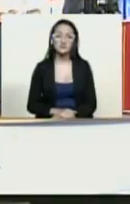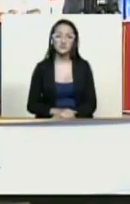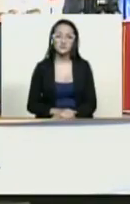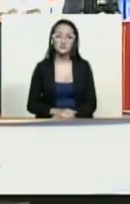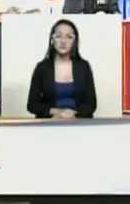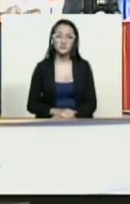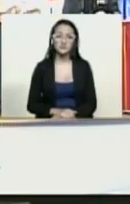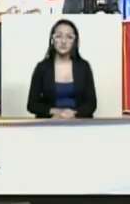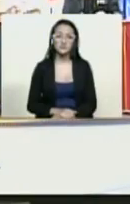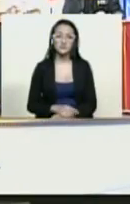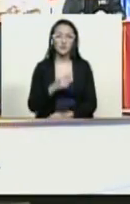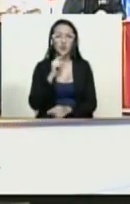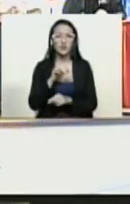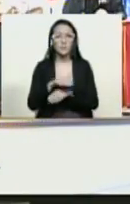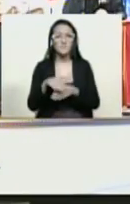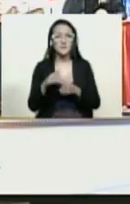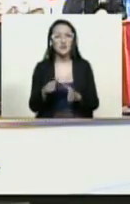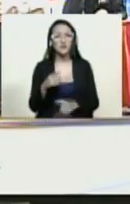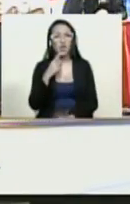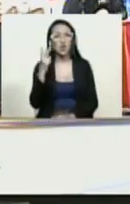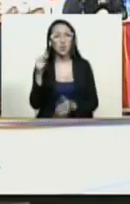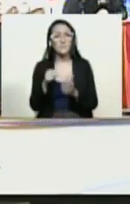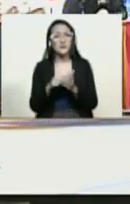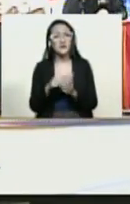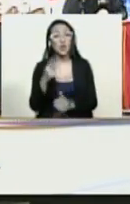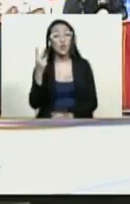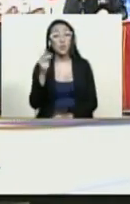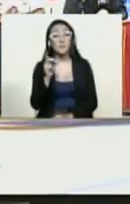2000. Yo le digo al ministro Reverol, 2000 y el ministro,